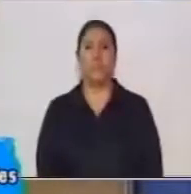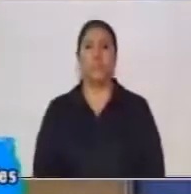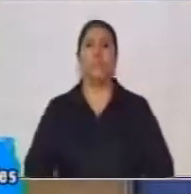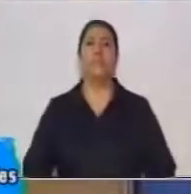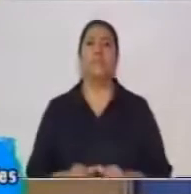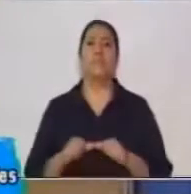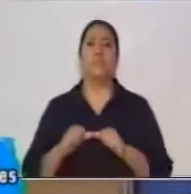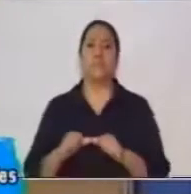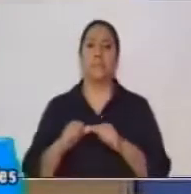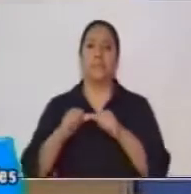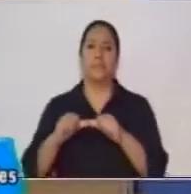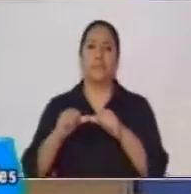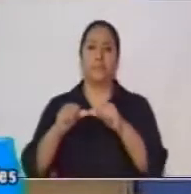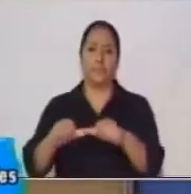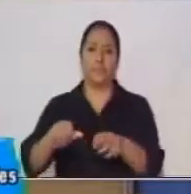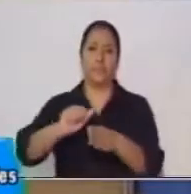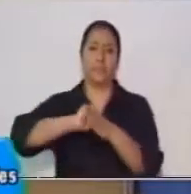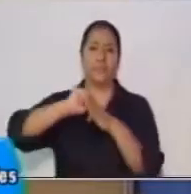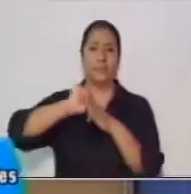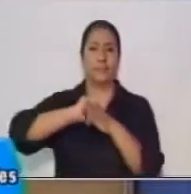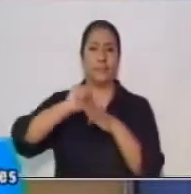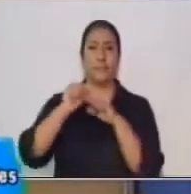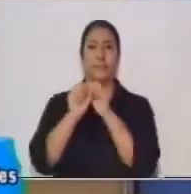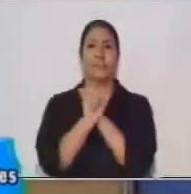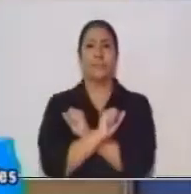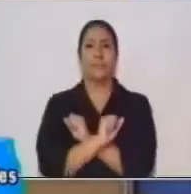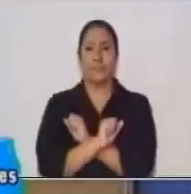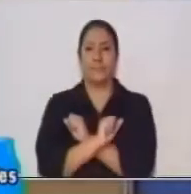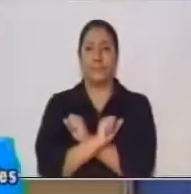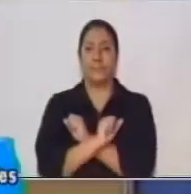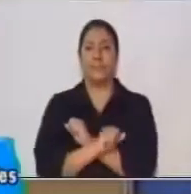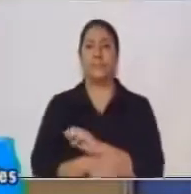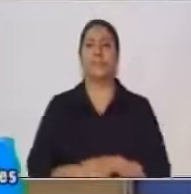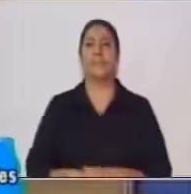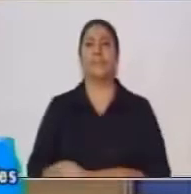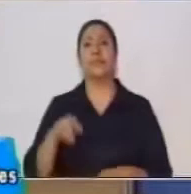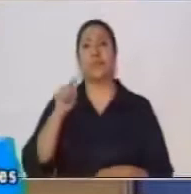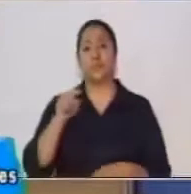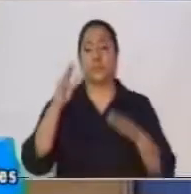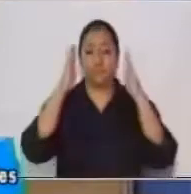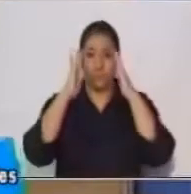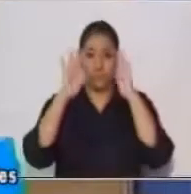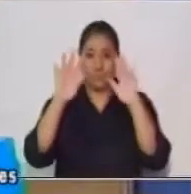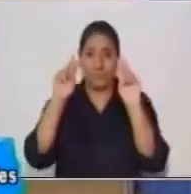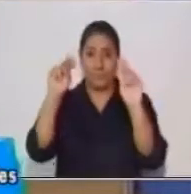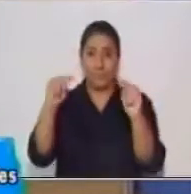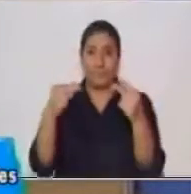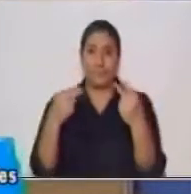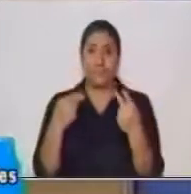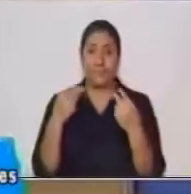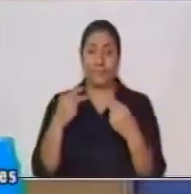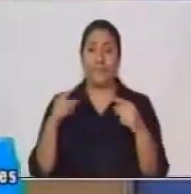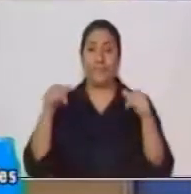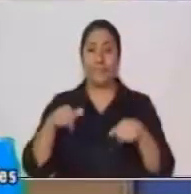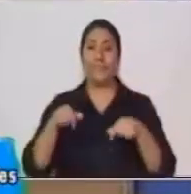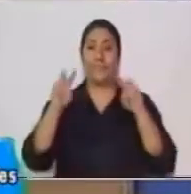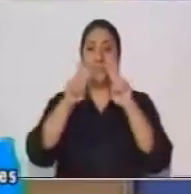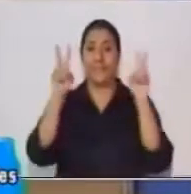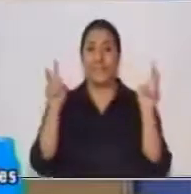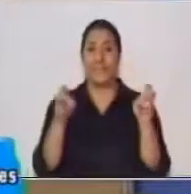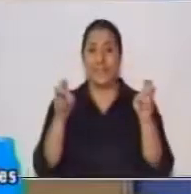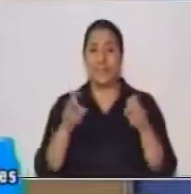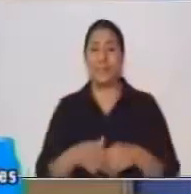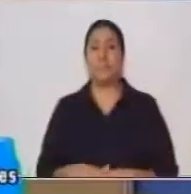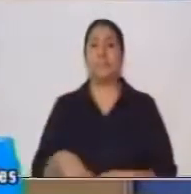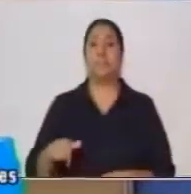uno, repasando las multiplicaciones. Dos, estás poniendo atención en el tema patrones.